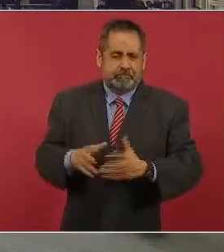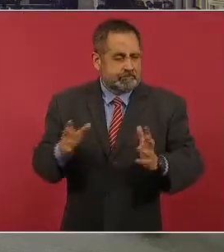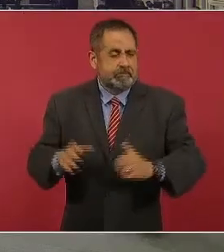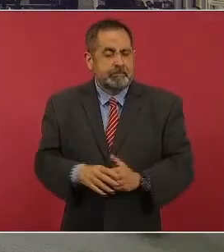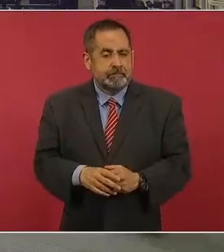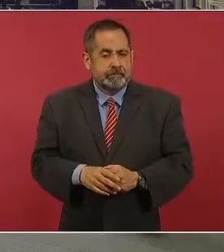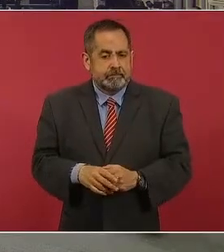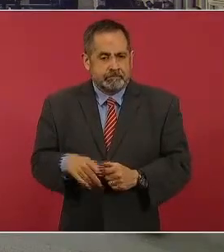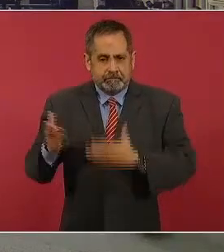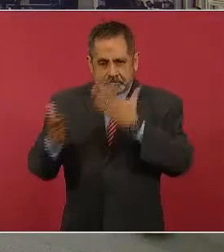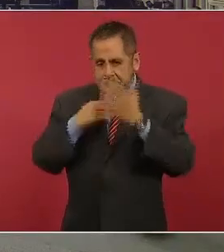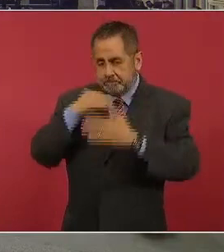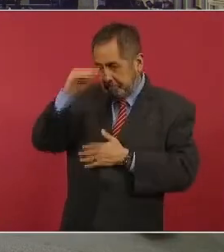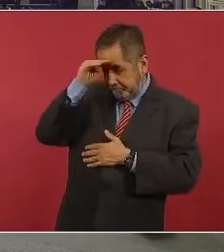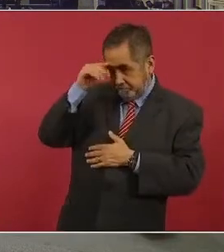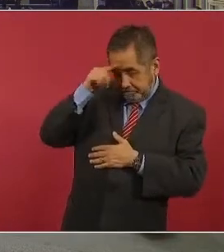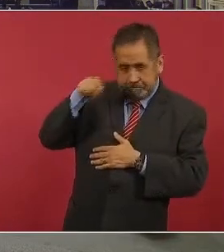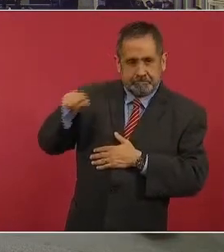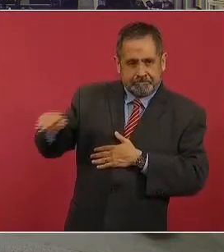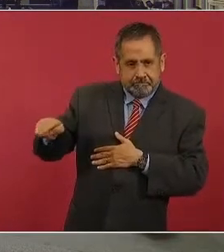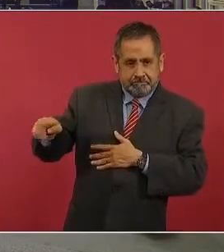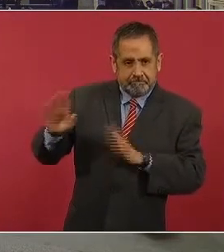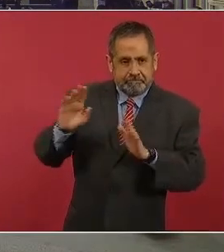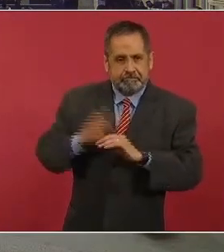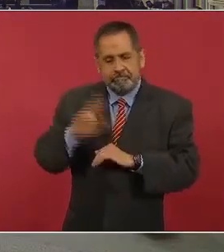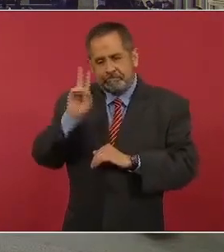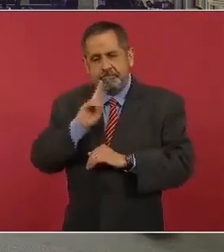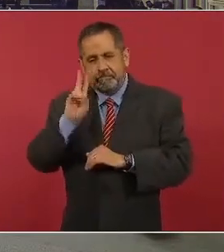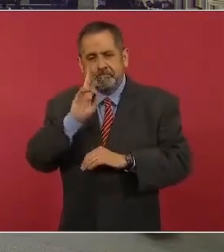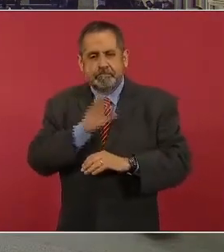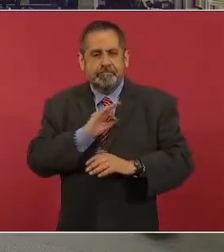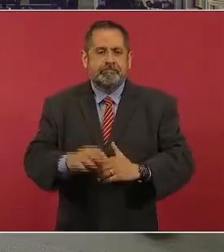Pero analícenlo. Sí, señor. Muy bien.